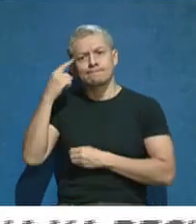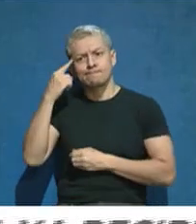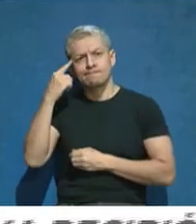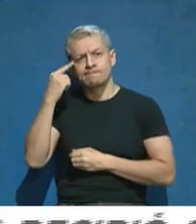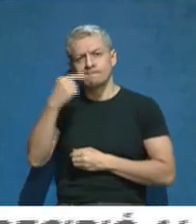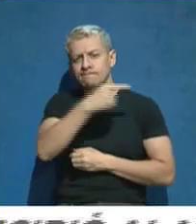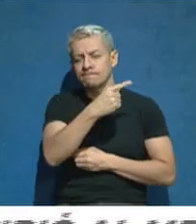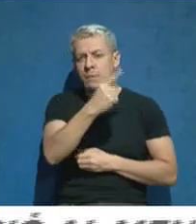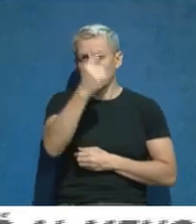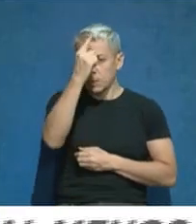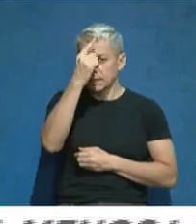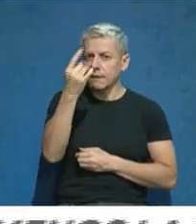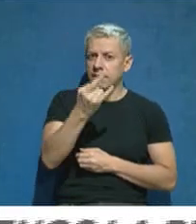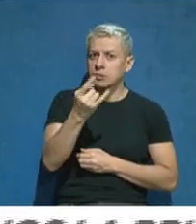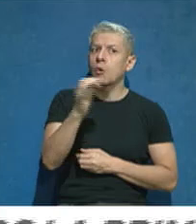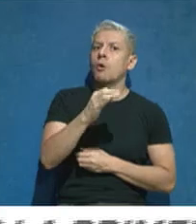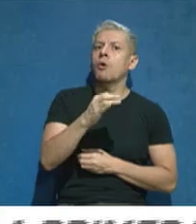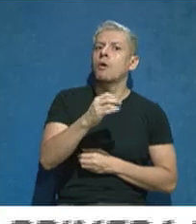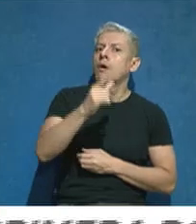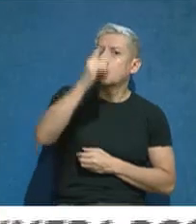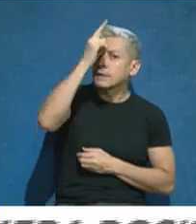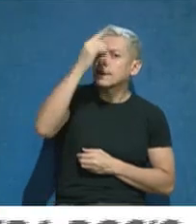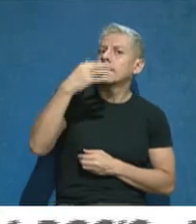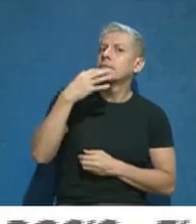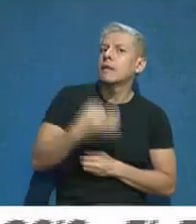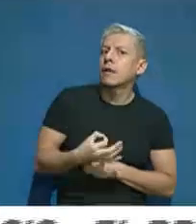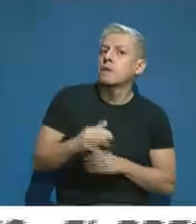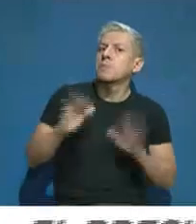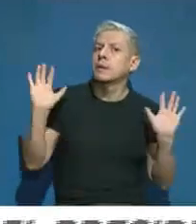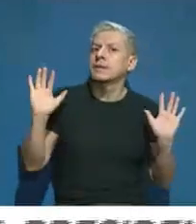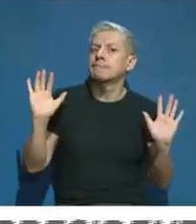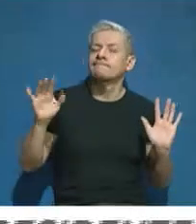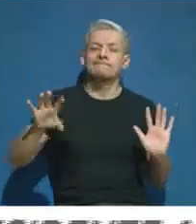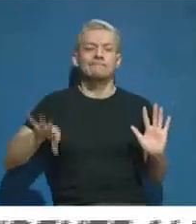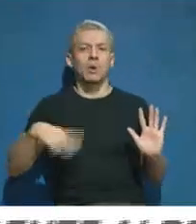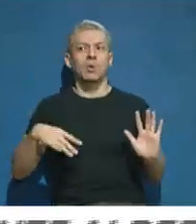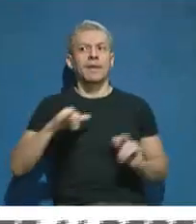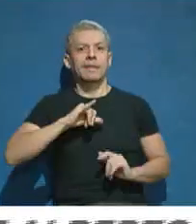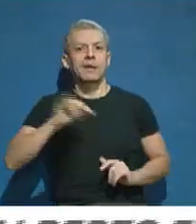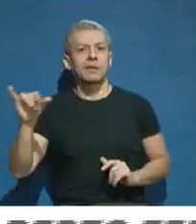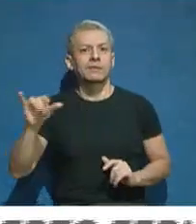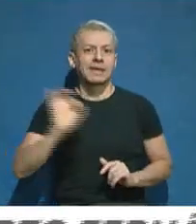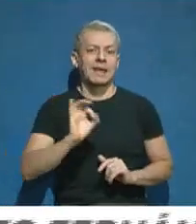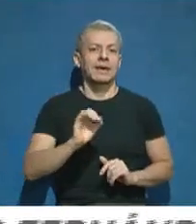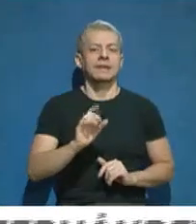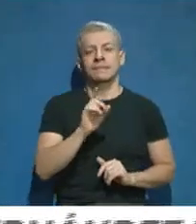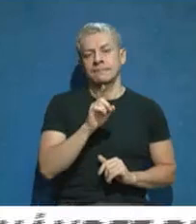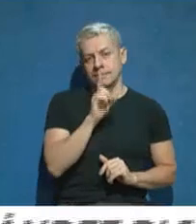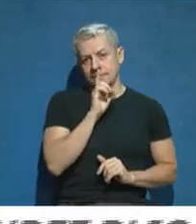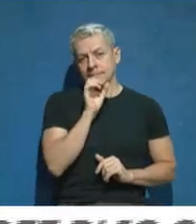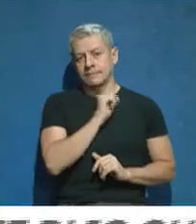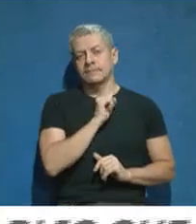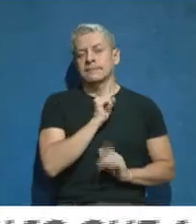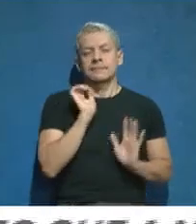falsos policías o pueden ser policías. Por tanto, por temor, no hicieron la denuncia, atendiendo a lo que a los elementos que se llevaron